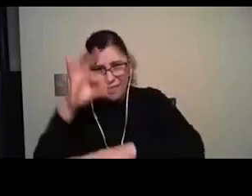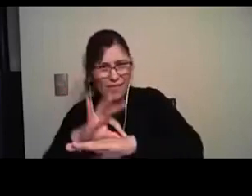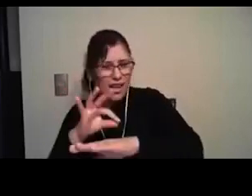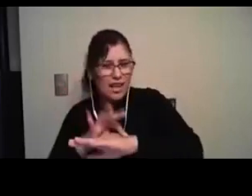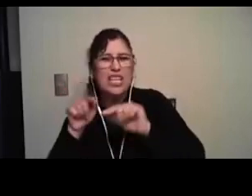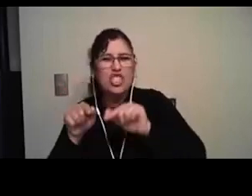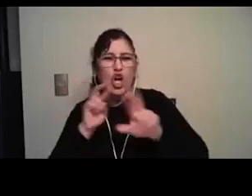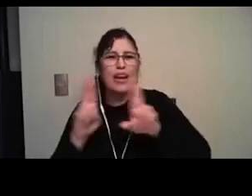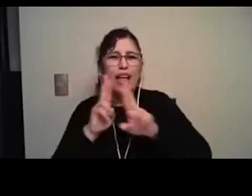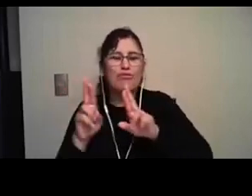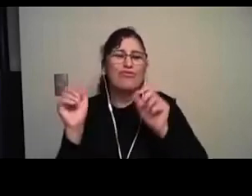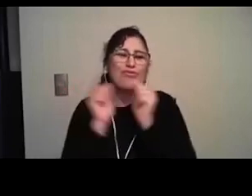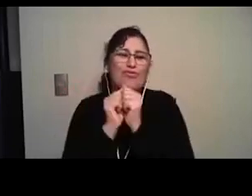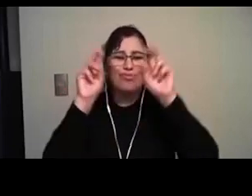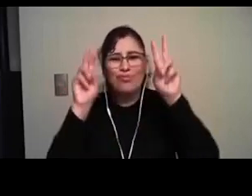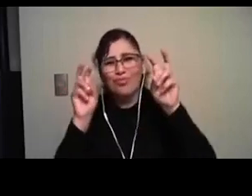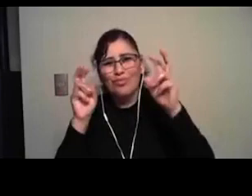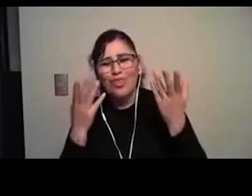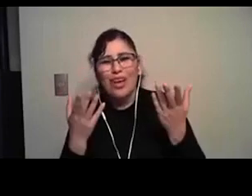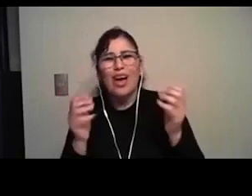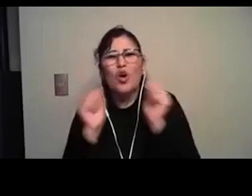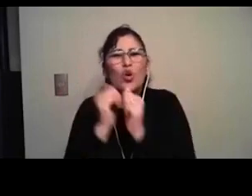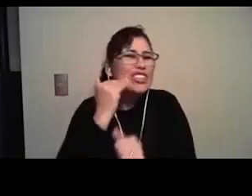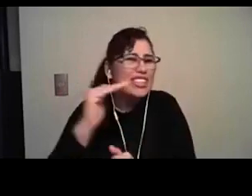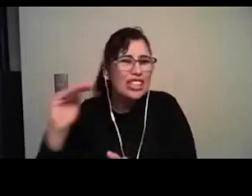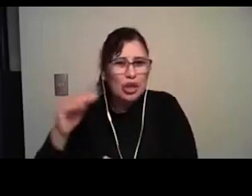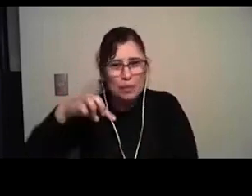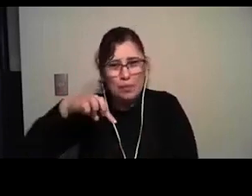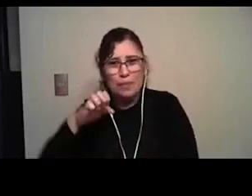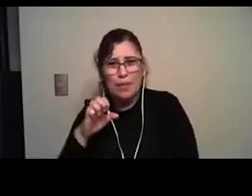relación con, como más con pediatría, ¿ya?